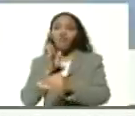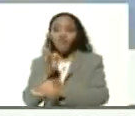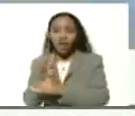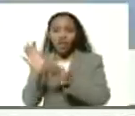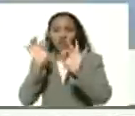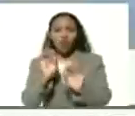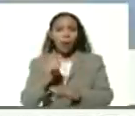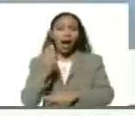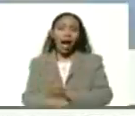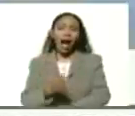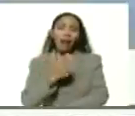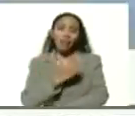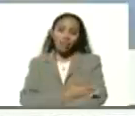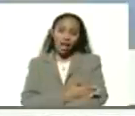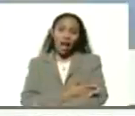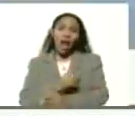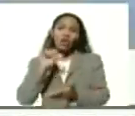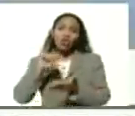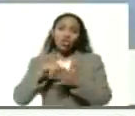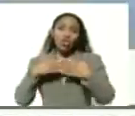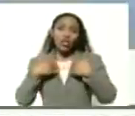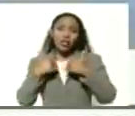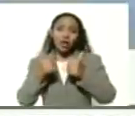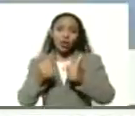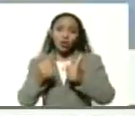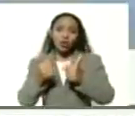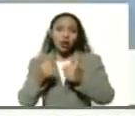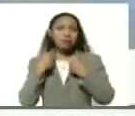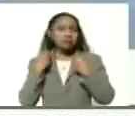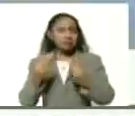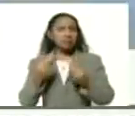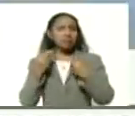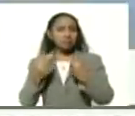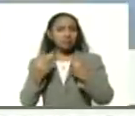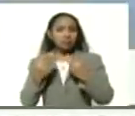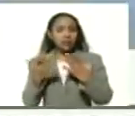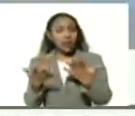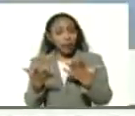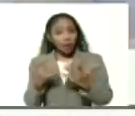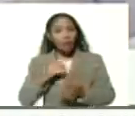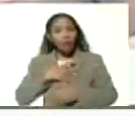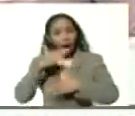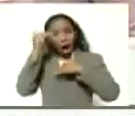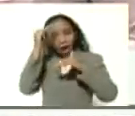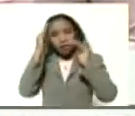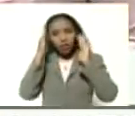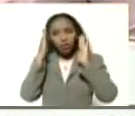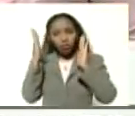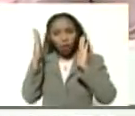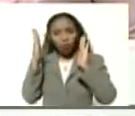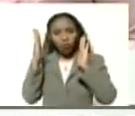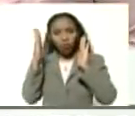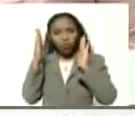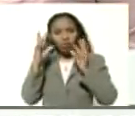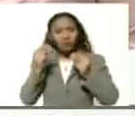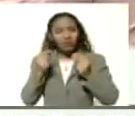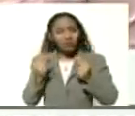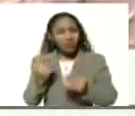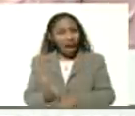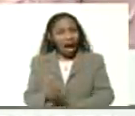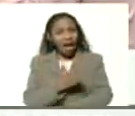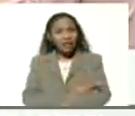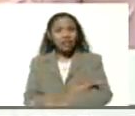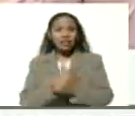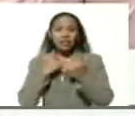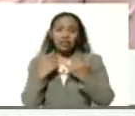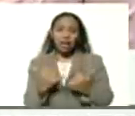manera temprana a los centros de salud para que se puedan atender inmediatamente y